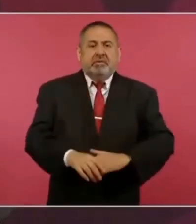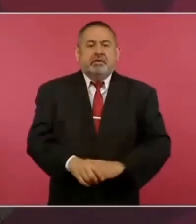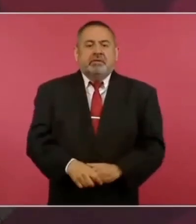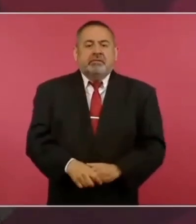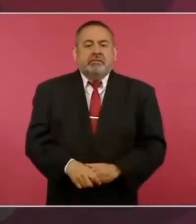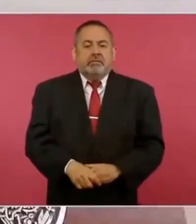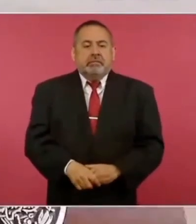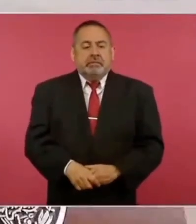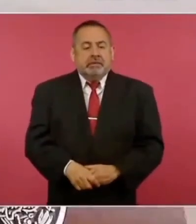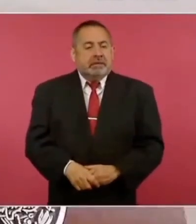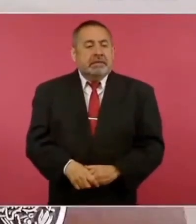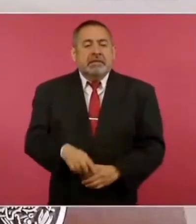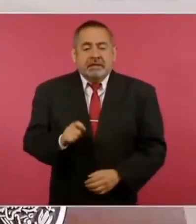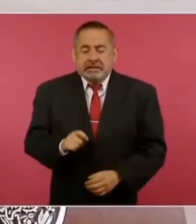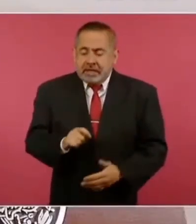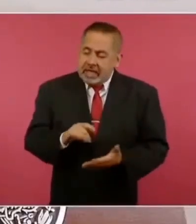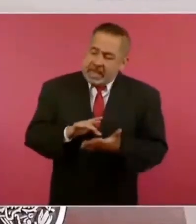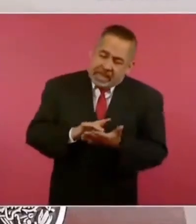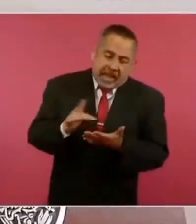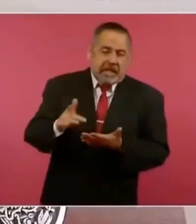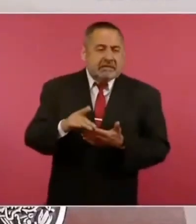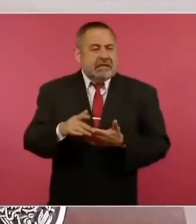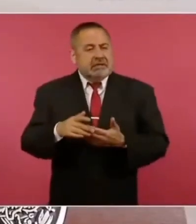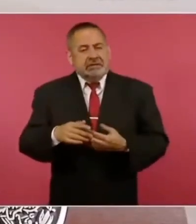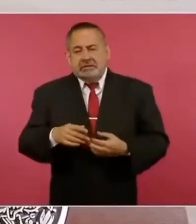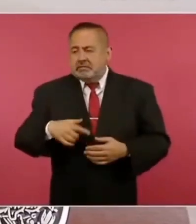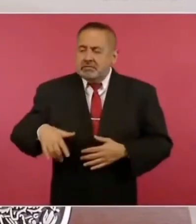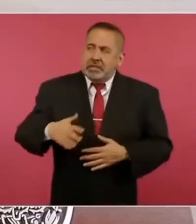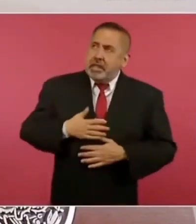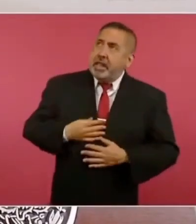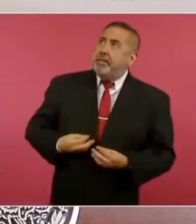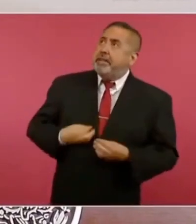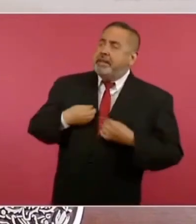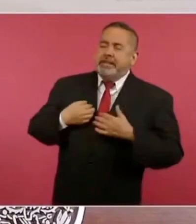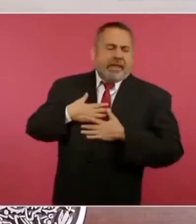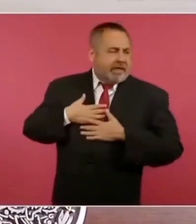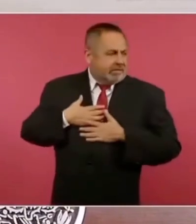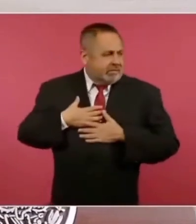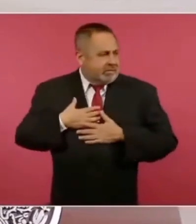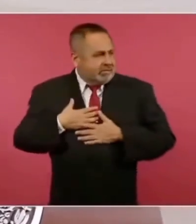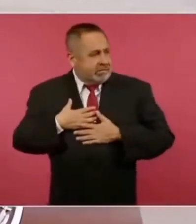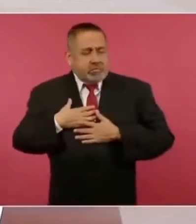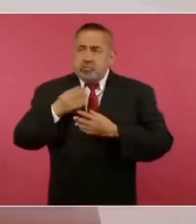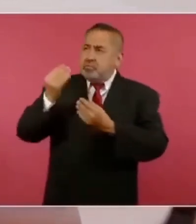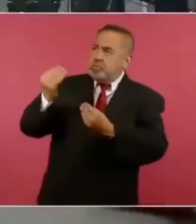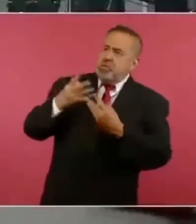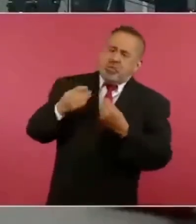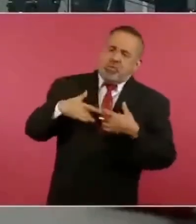Debemos decir gracias a la vida que nos está dando tanto.